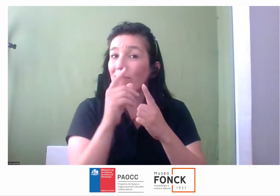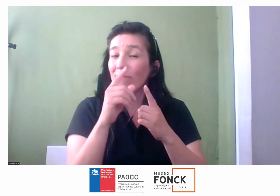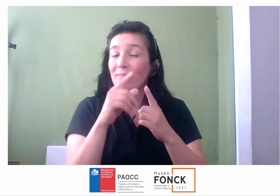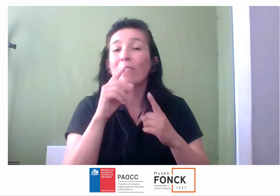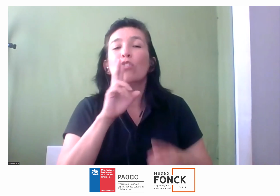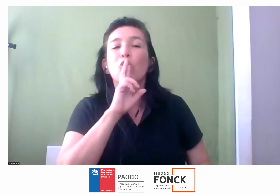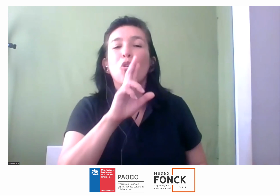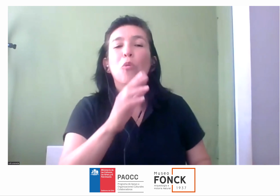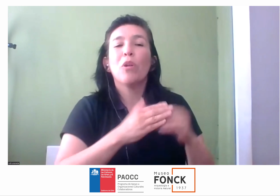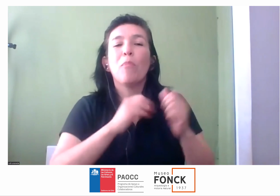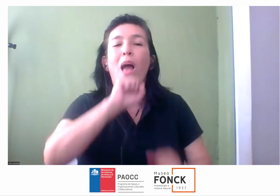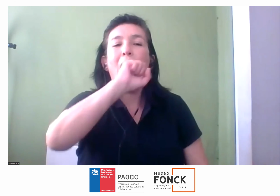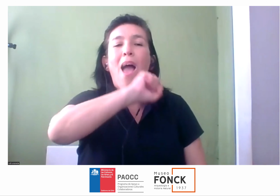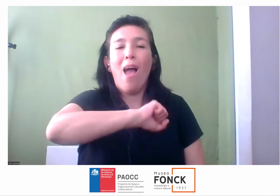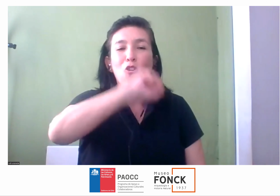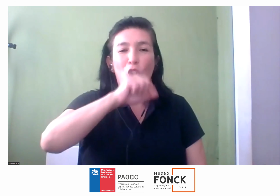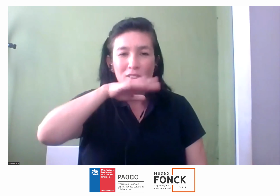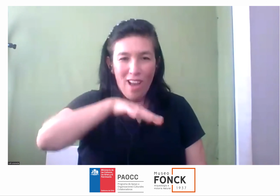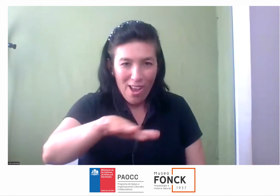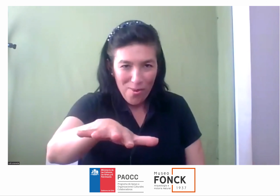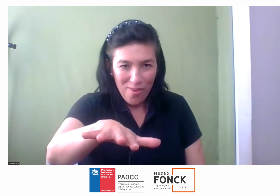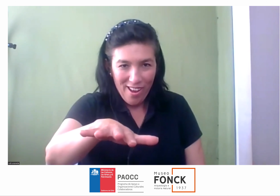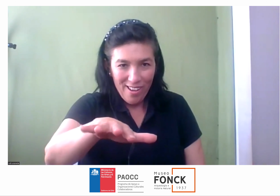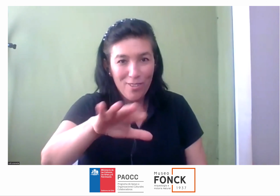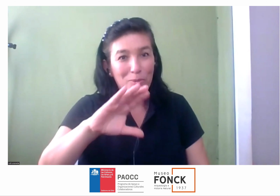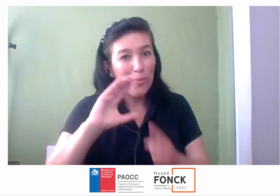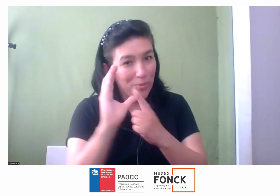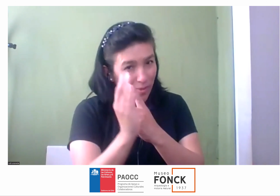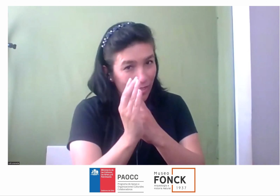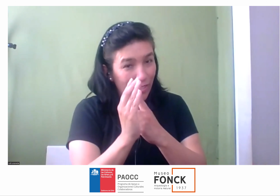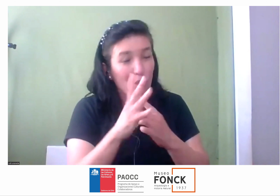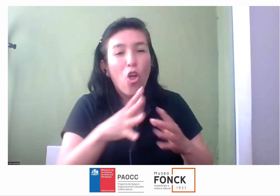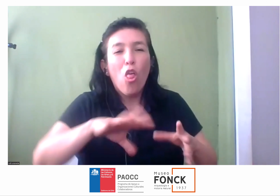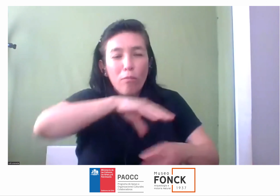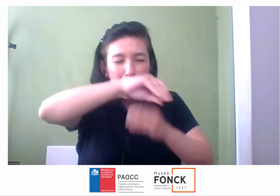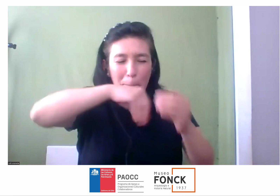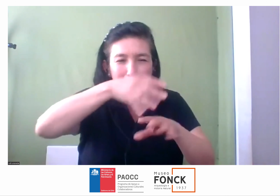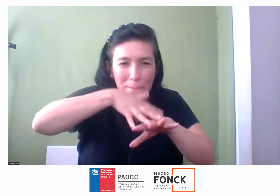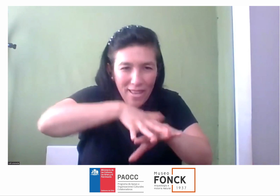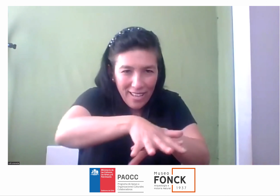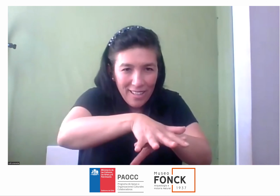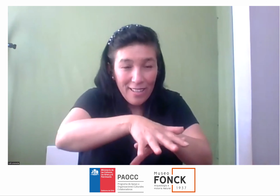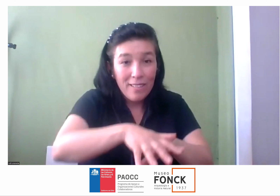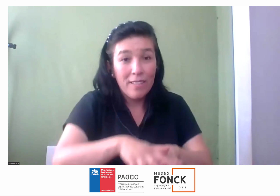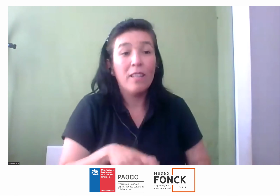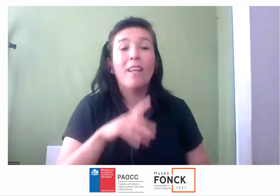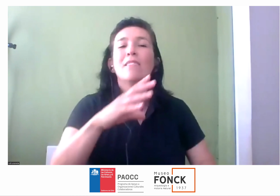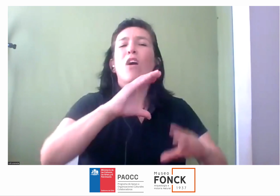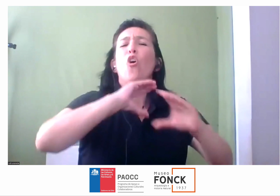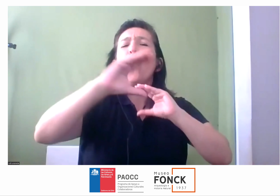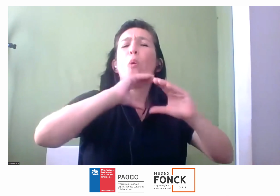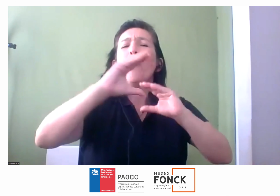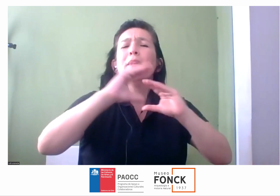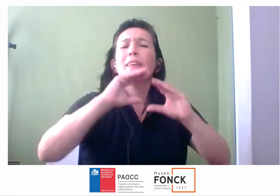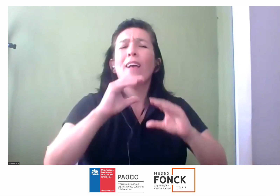la cultura Aconcagua. Entonces, todo eso está pasando, está pasando. Pero respecto a lo que se comunica, lo que se ha interpretado es